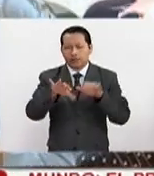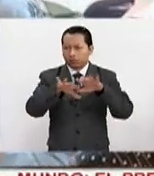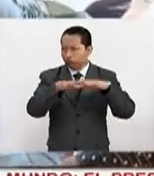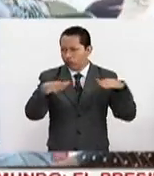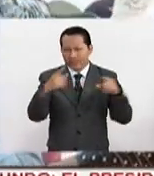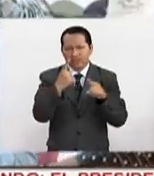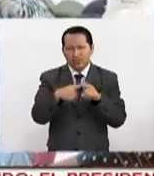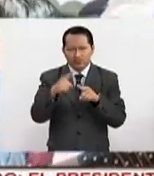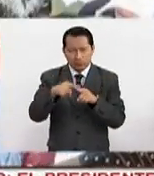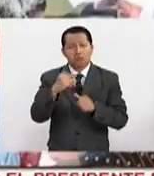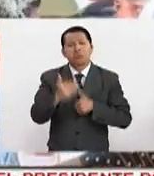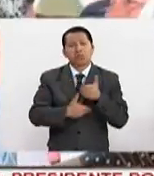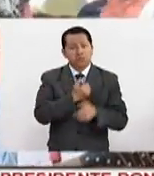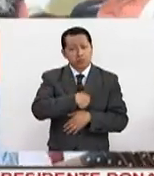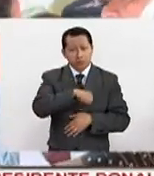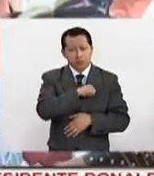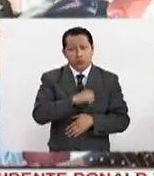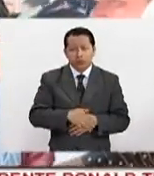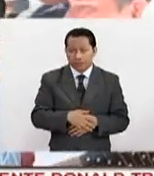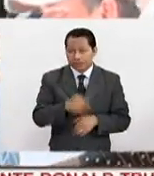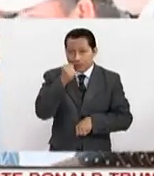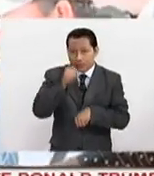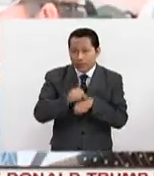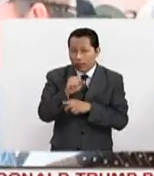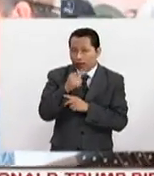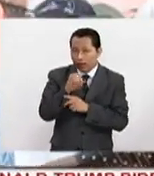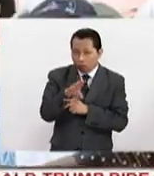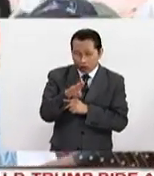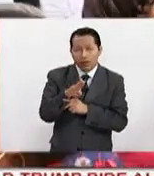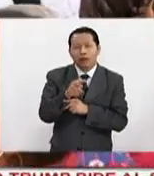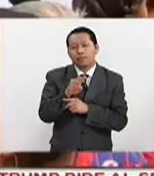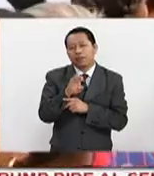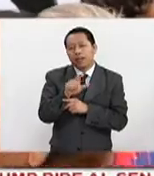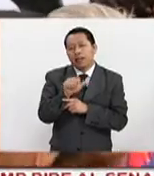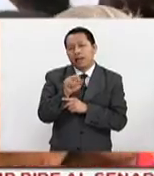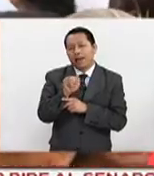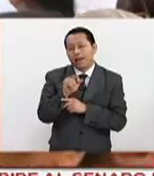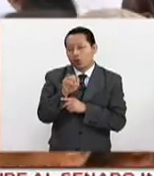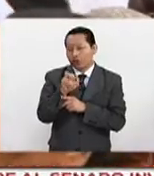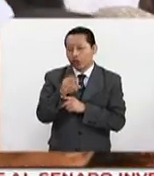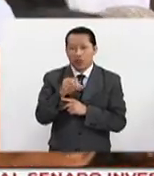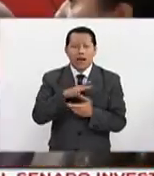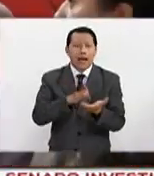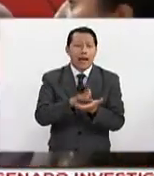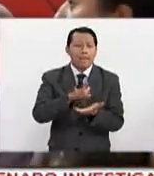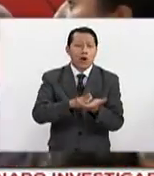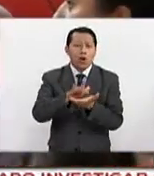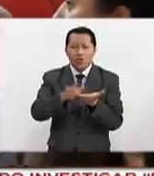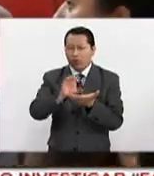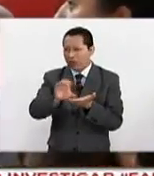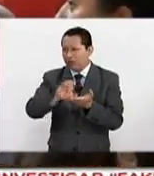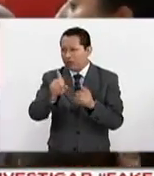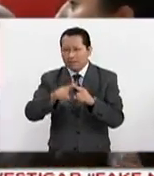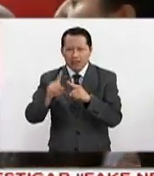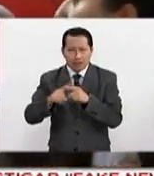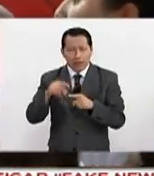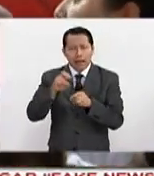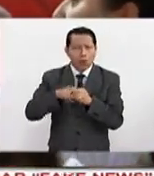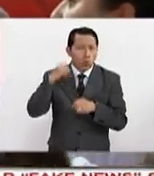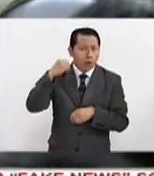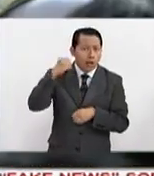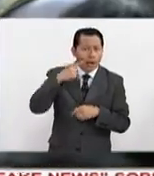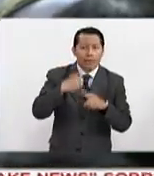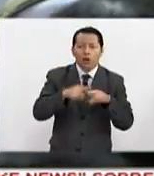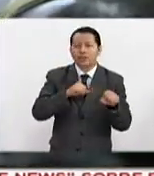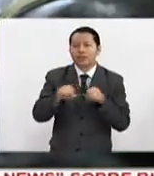hay servicios de salud. El secretario de Gobernación, Miguel Ángel Osorio Chong, supervisó la entrega de apoyos en las comunidades damnificadas de Oaxaca por el